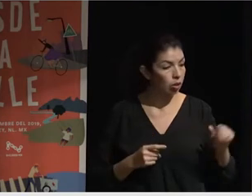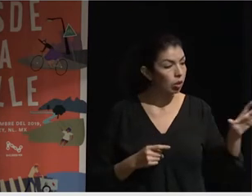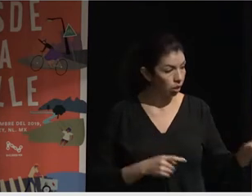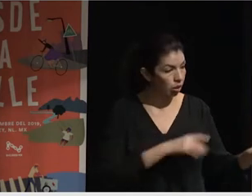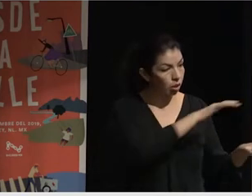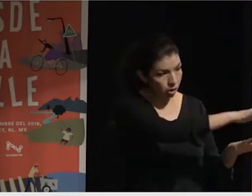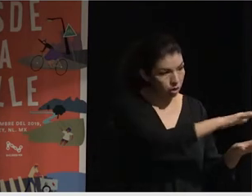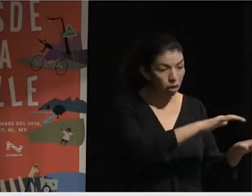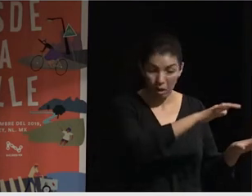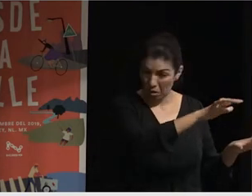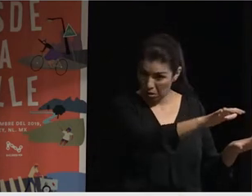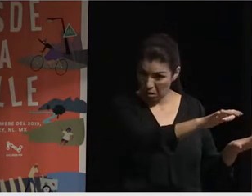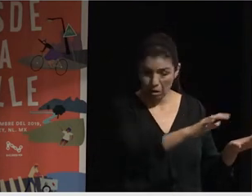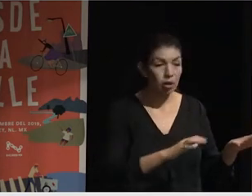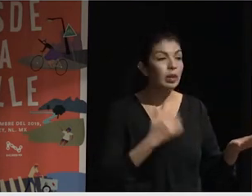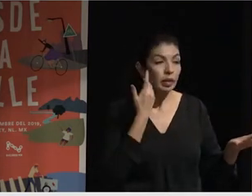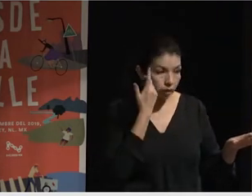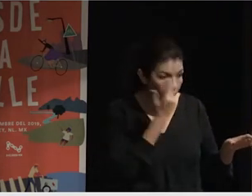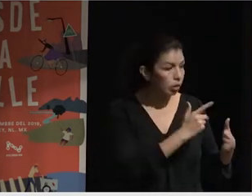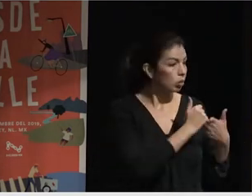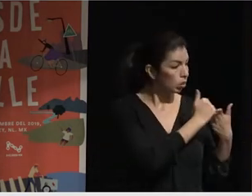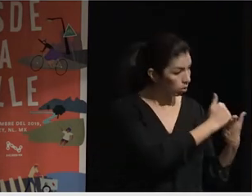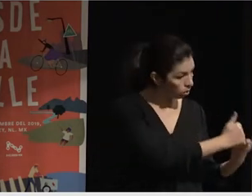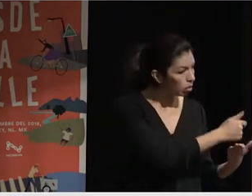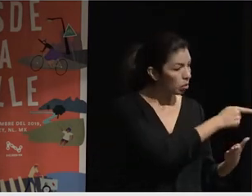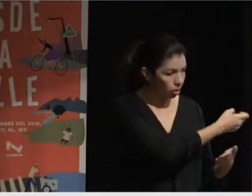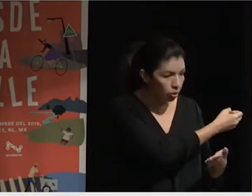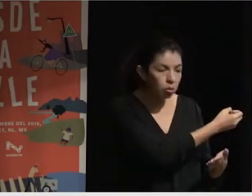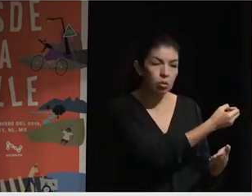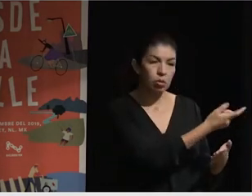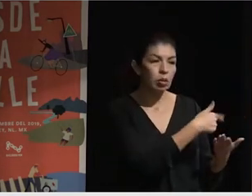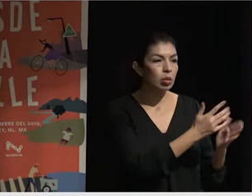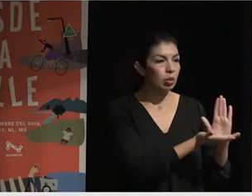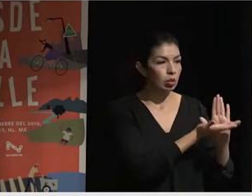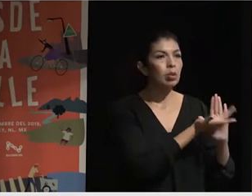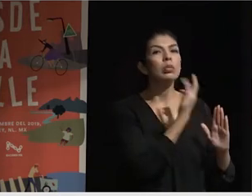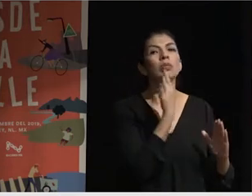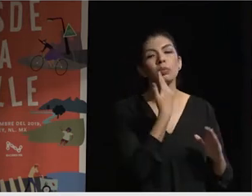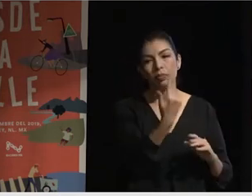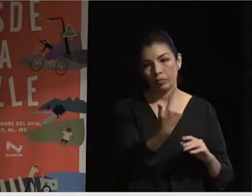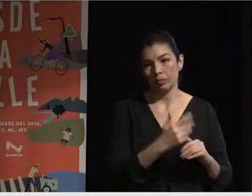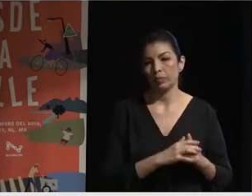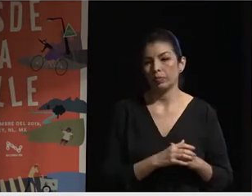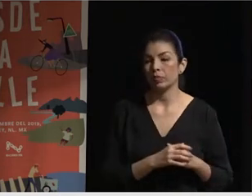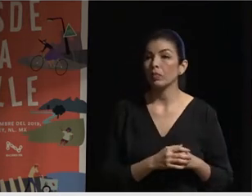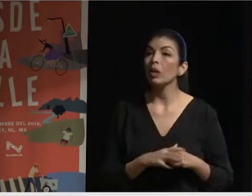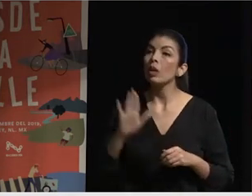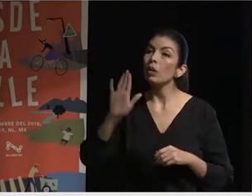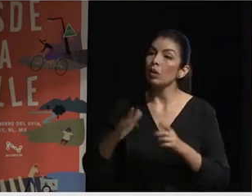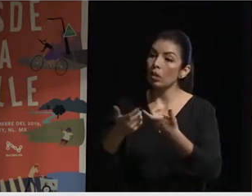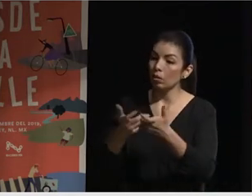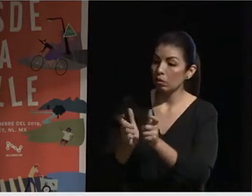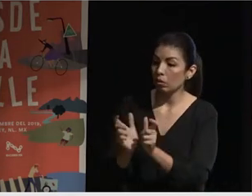que a mí me gustaría que comenzáramos a ver, sobre todo para los proyectos que estamos intentando hacer hoy en día todos los colectivos, y